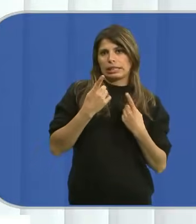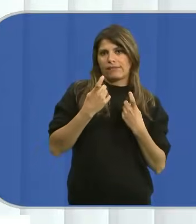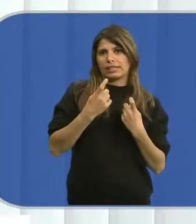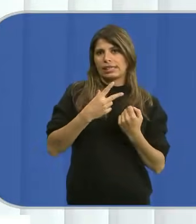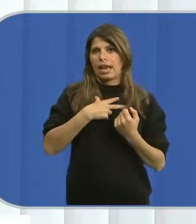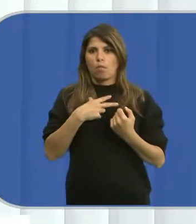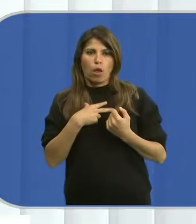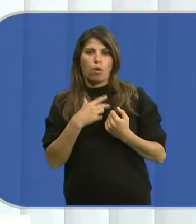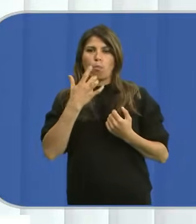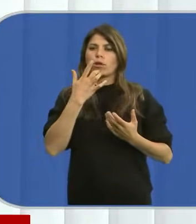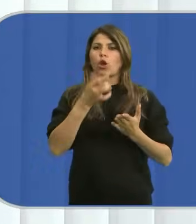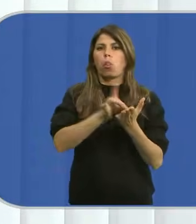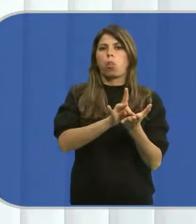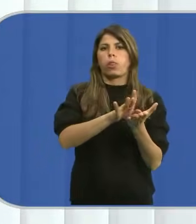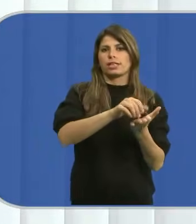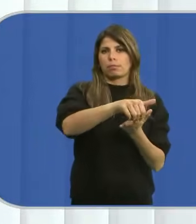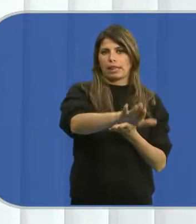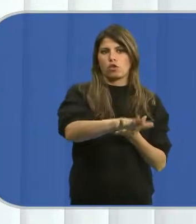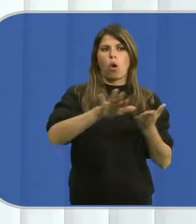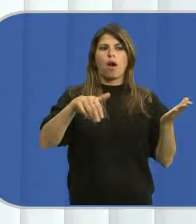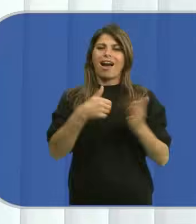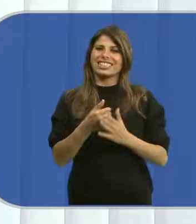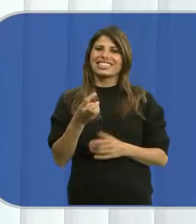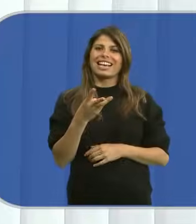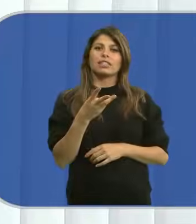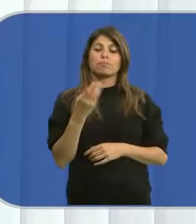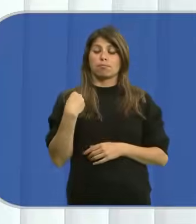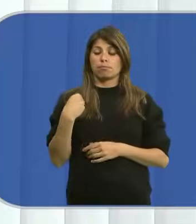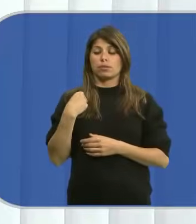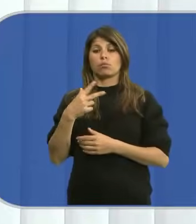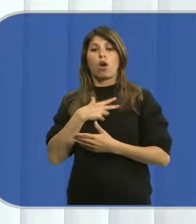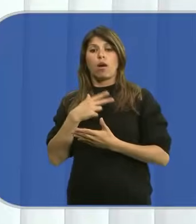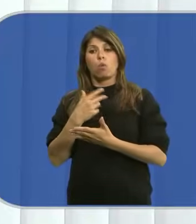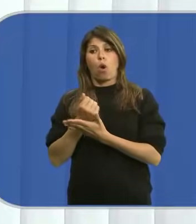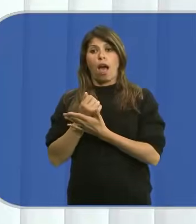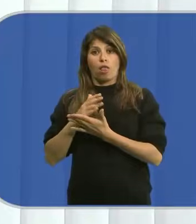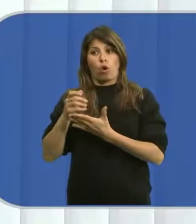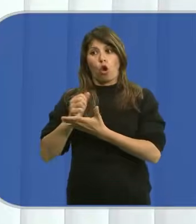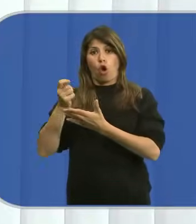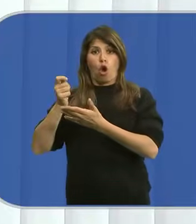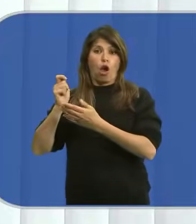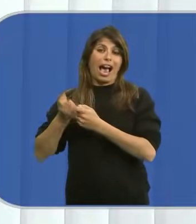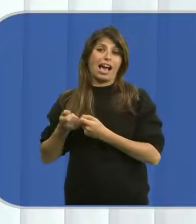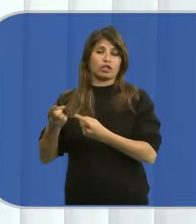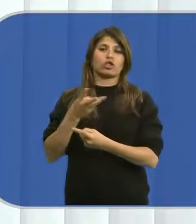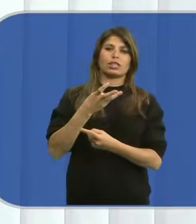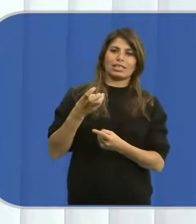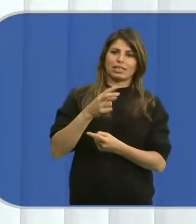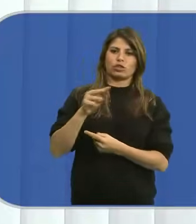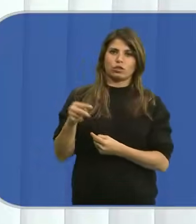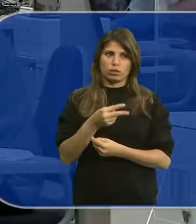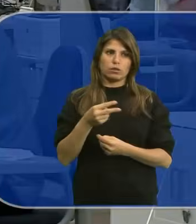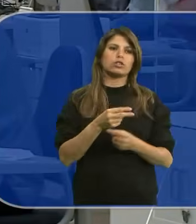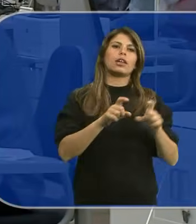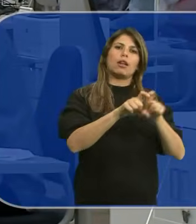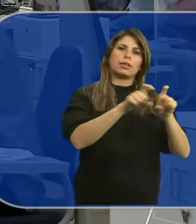ejemplo, ha sido despedido, pues hasta 300 euros de ese coste de abogado de graduado social en esa reclamación a la empresa se